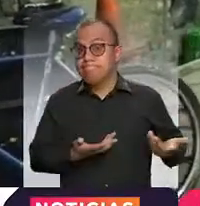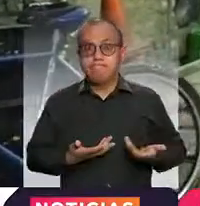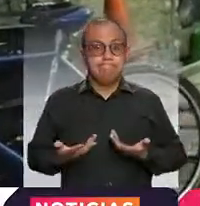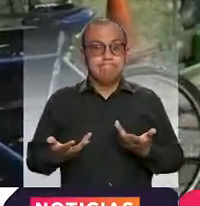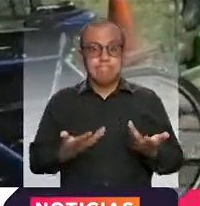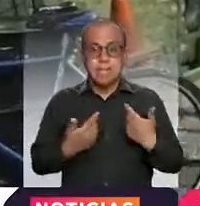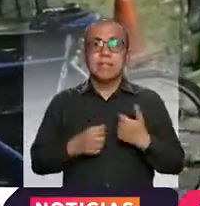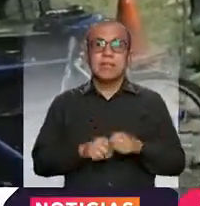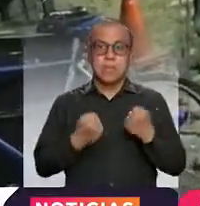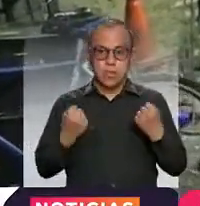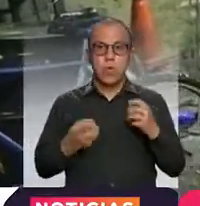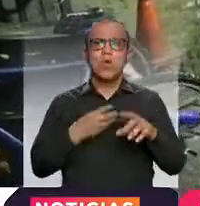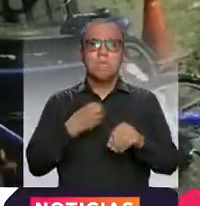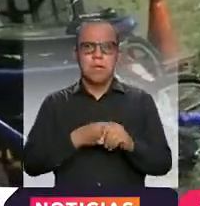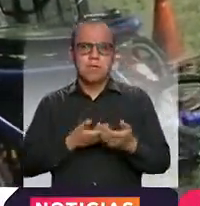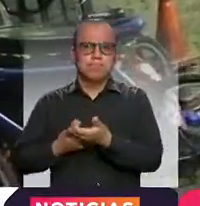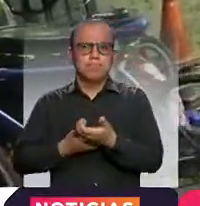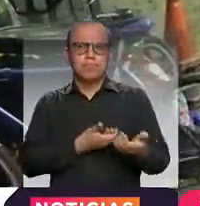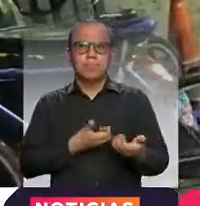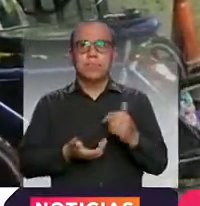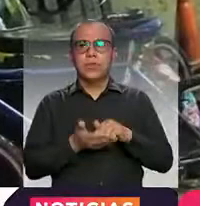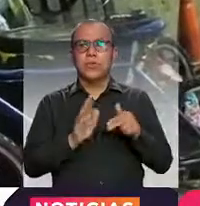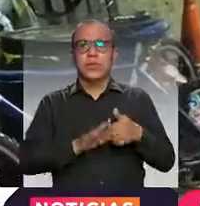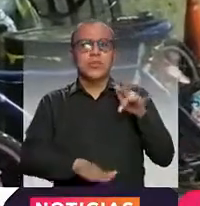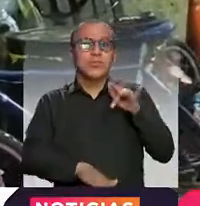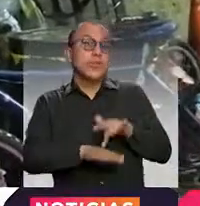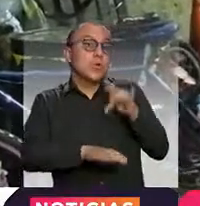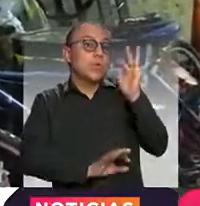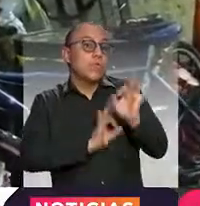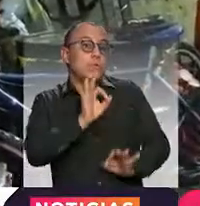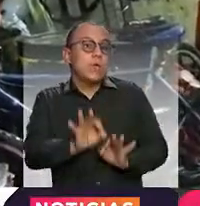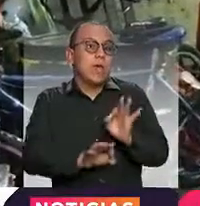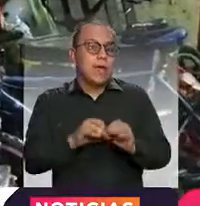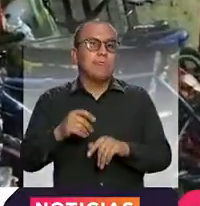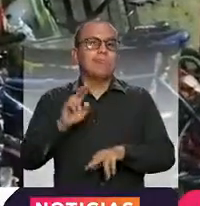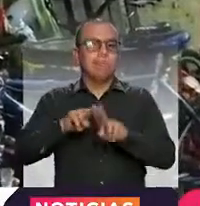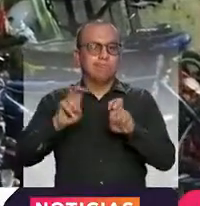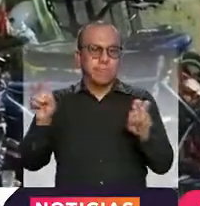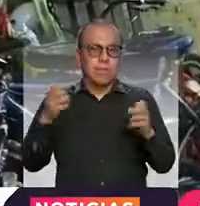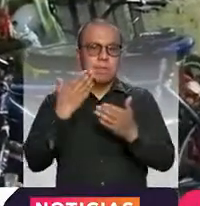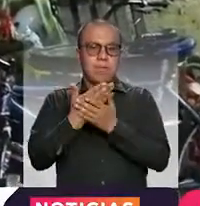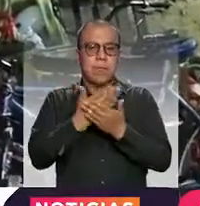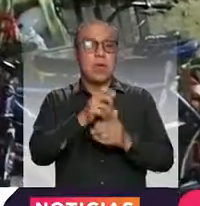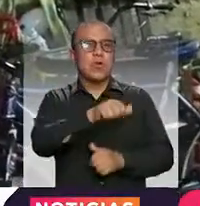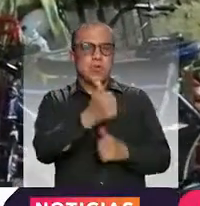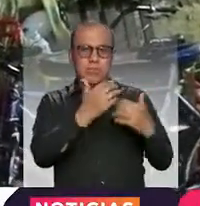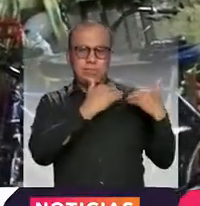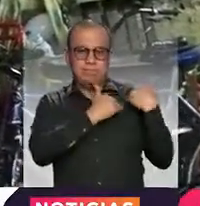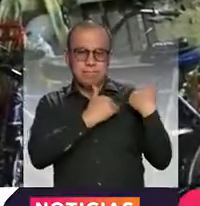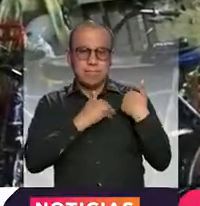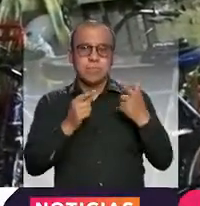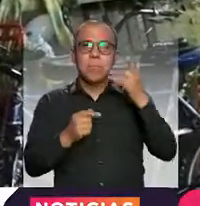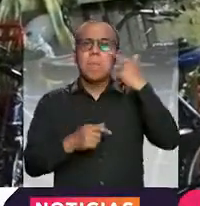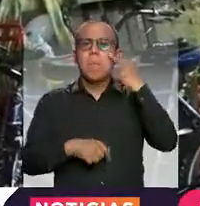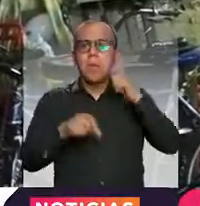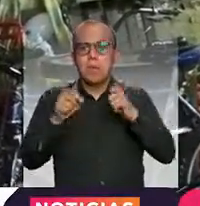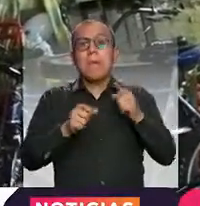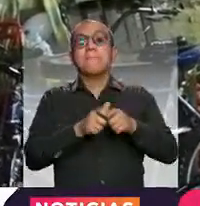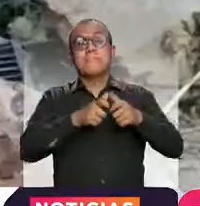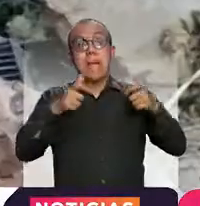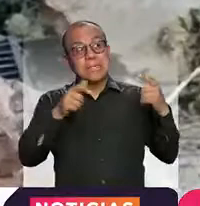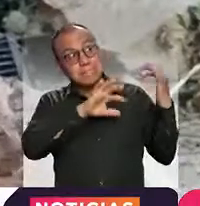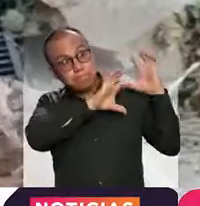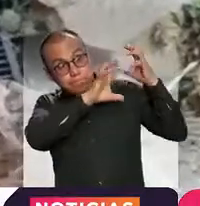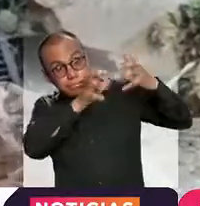el carro ahí. Y los bomberos vinieron y me dijeron que tocaba tener cuidado. Y la otra gente también, que porque se va a venir más roca de